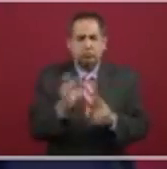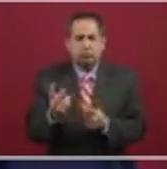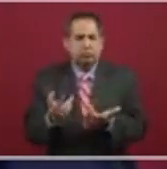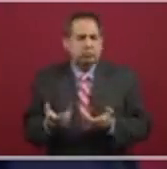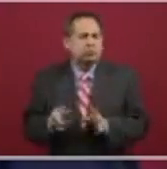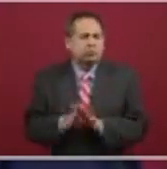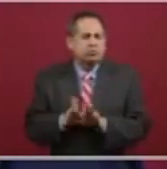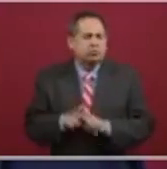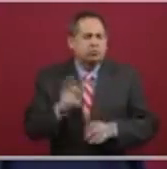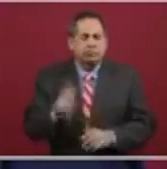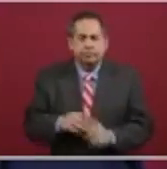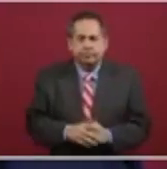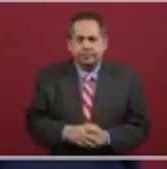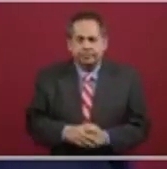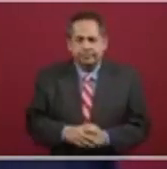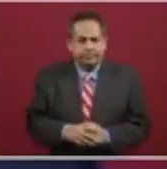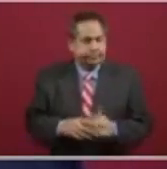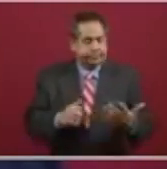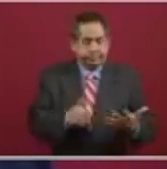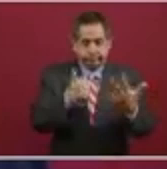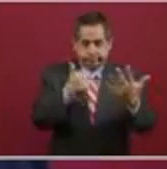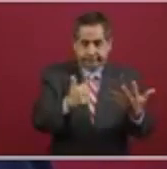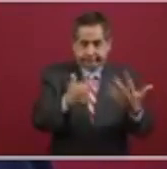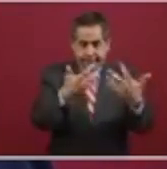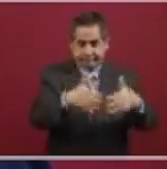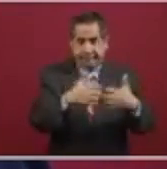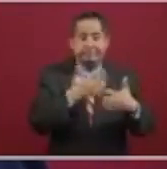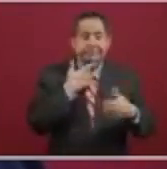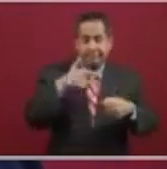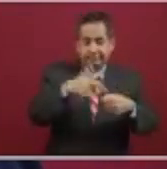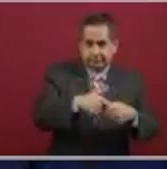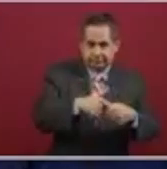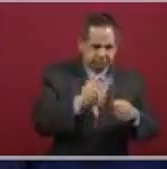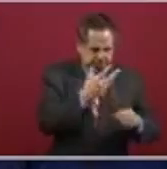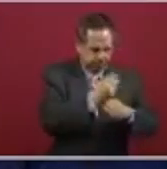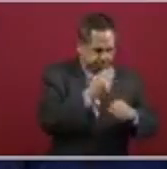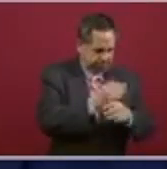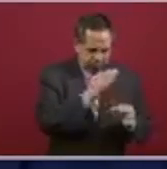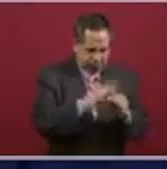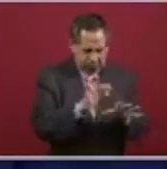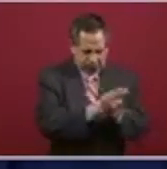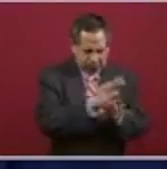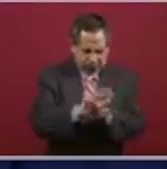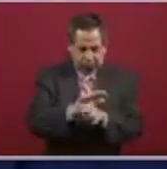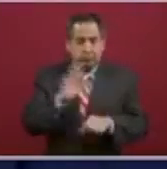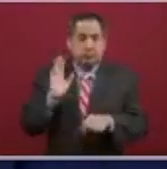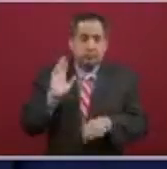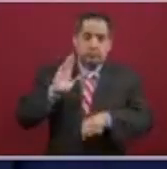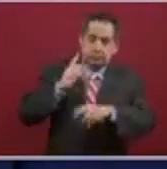con las seis refinerías rehabilitadas y la nueva,